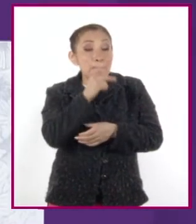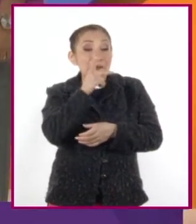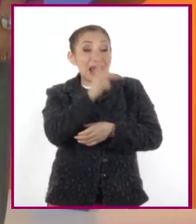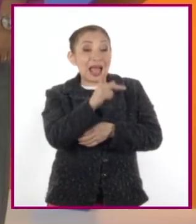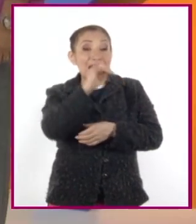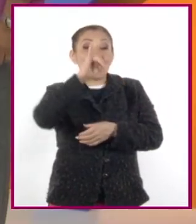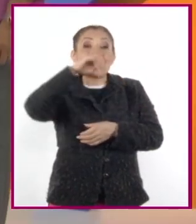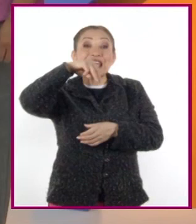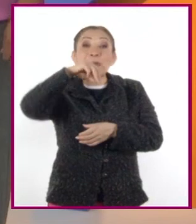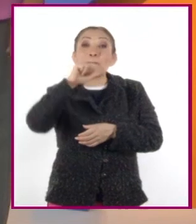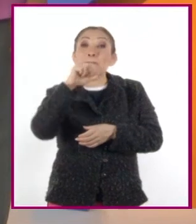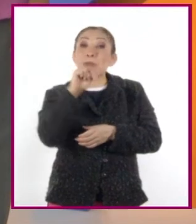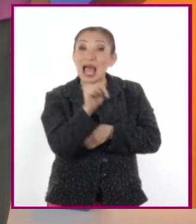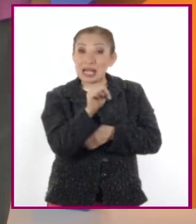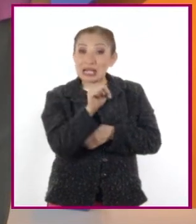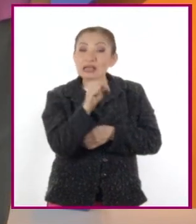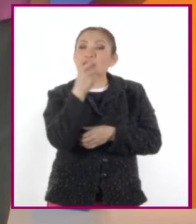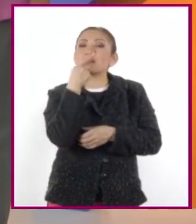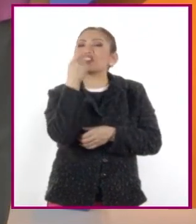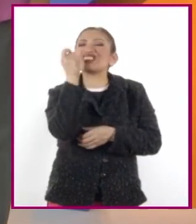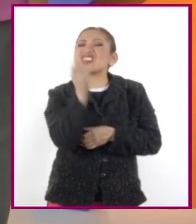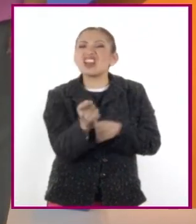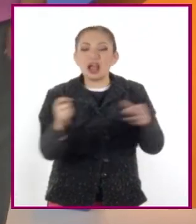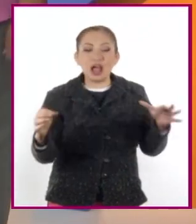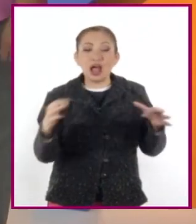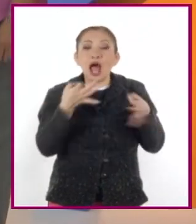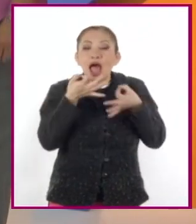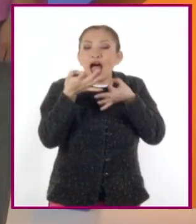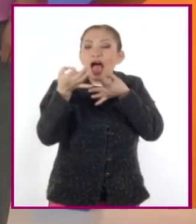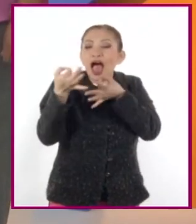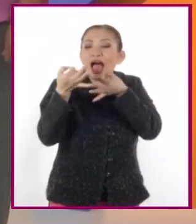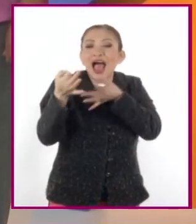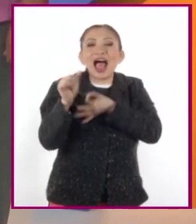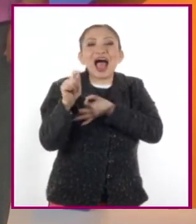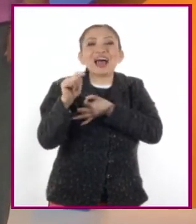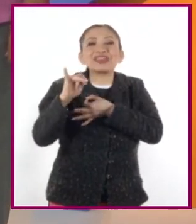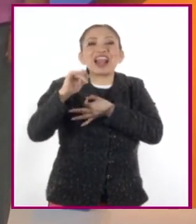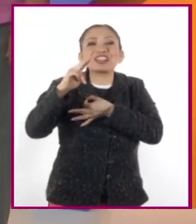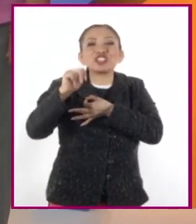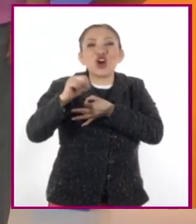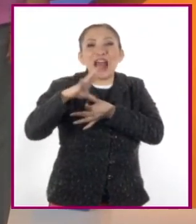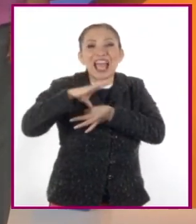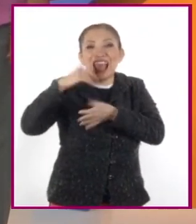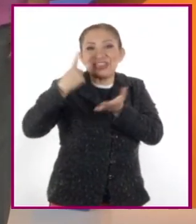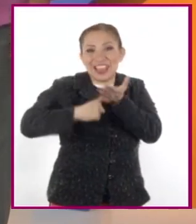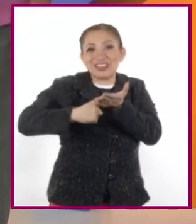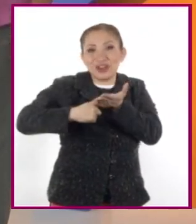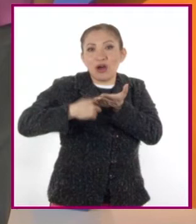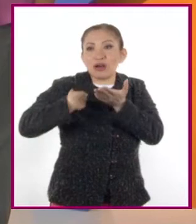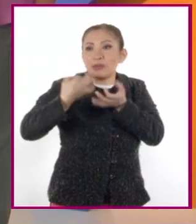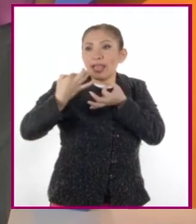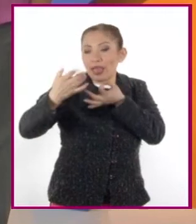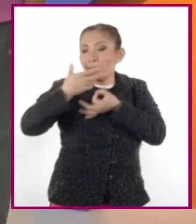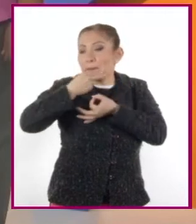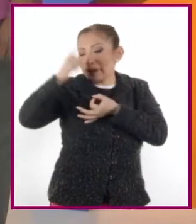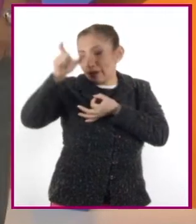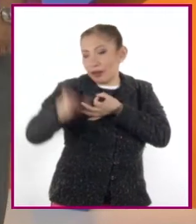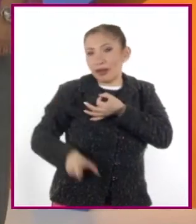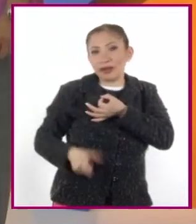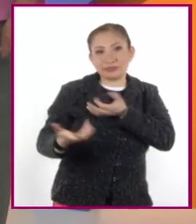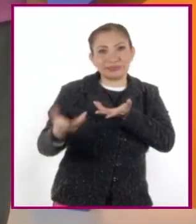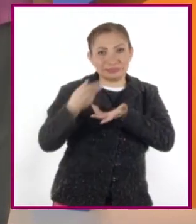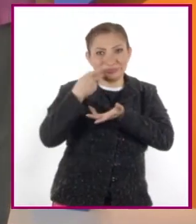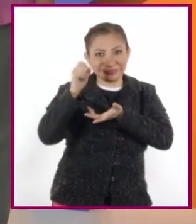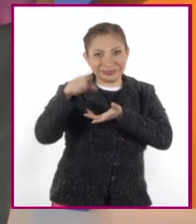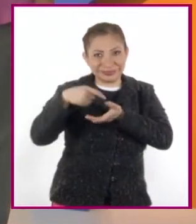palabra imán se refiere a la atracción que en ella despierta el galán de quien hace